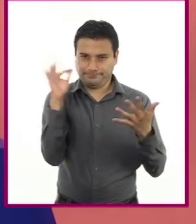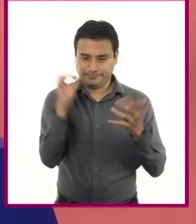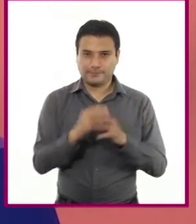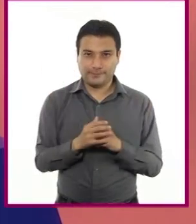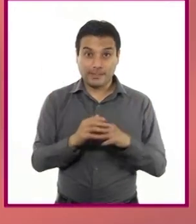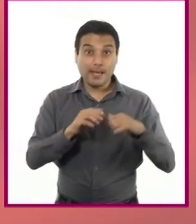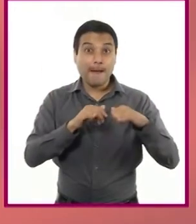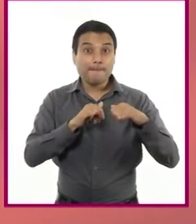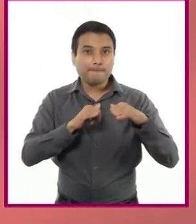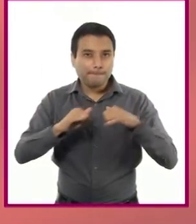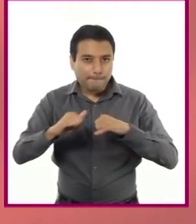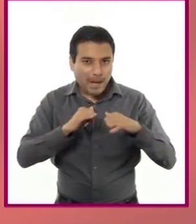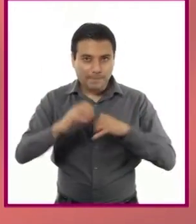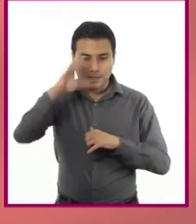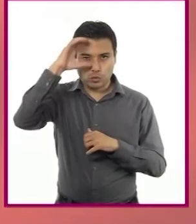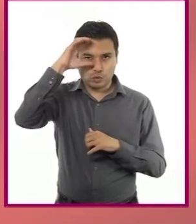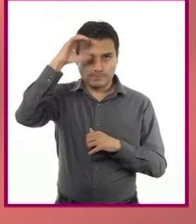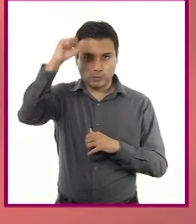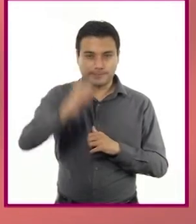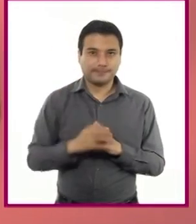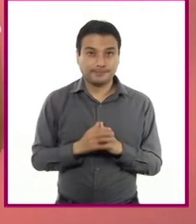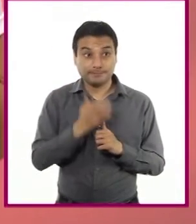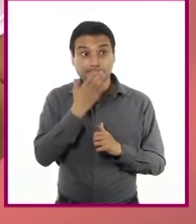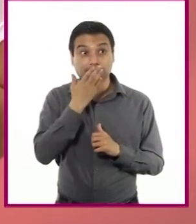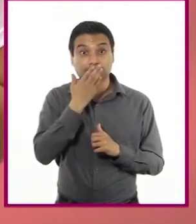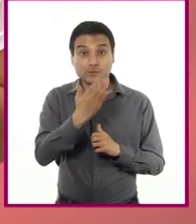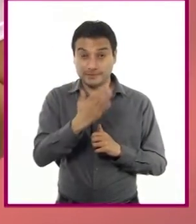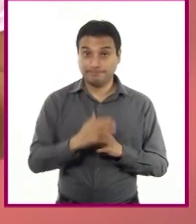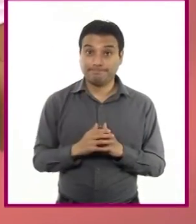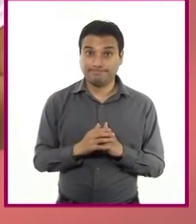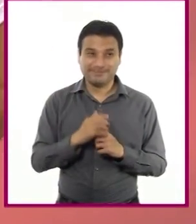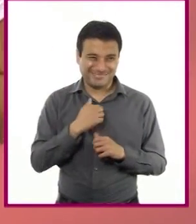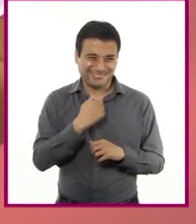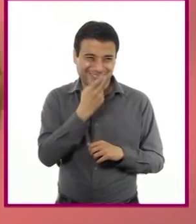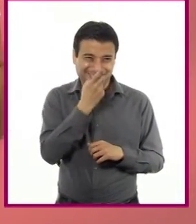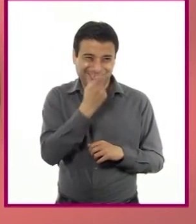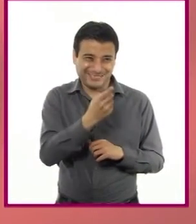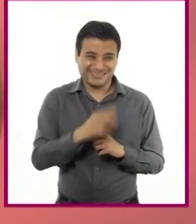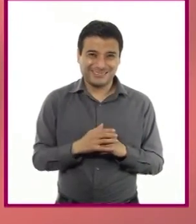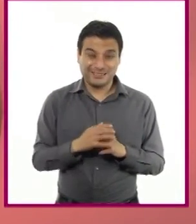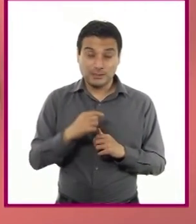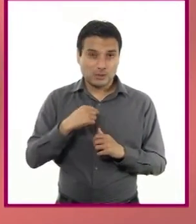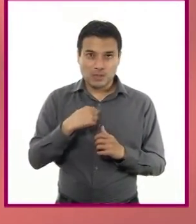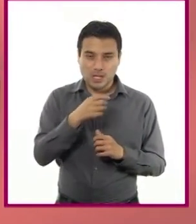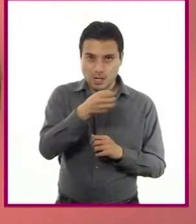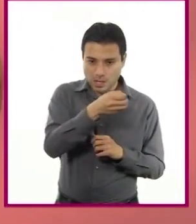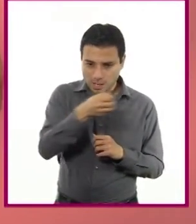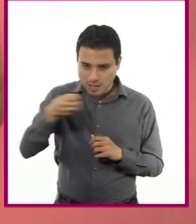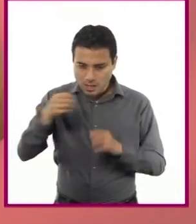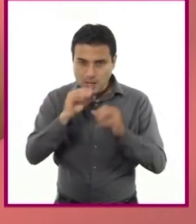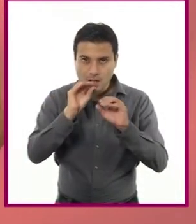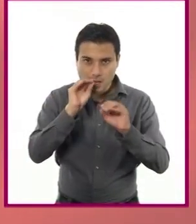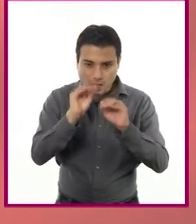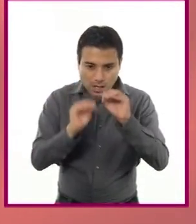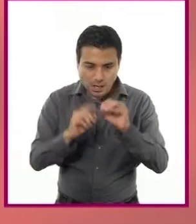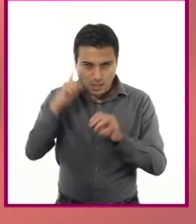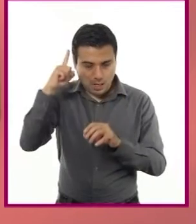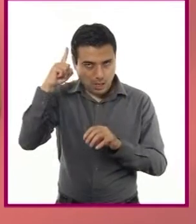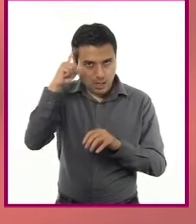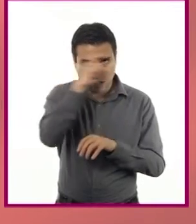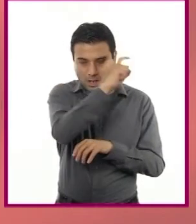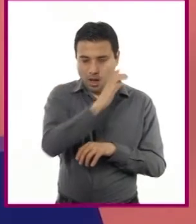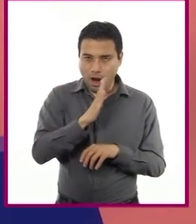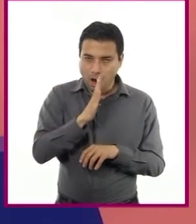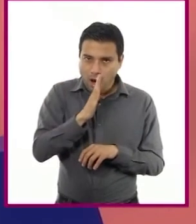conceptual. Eso me parece muy bien, porque como le dije, me cuesta trabajo organizar mi información, maestra. No